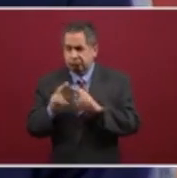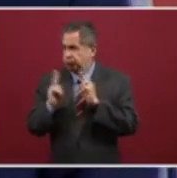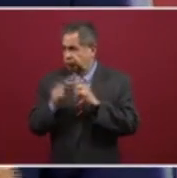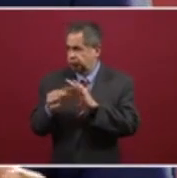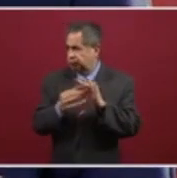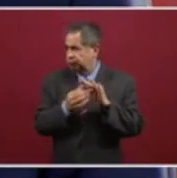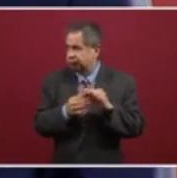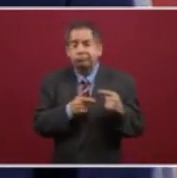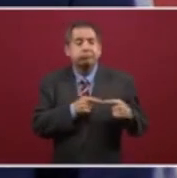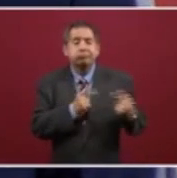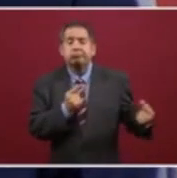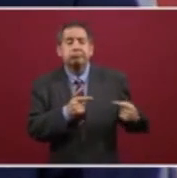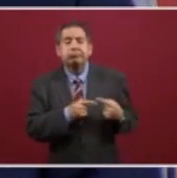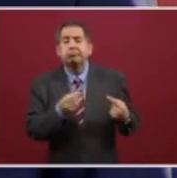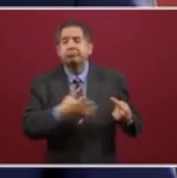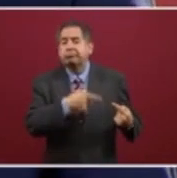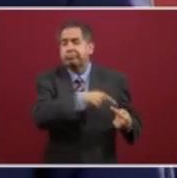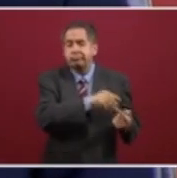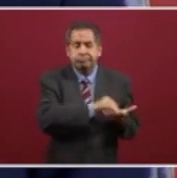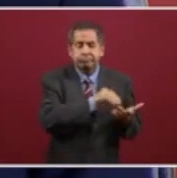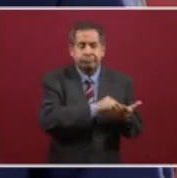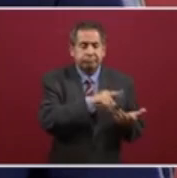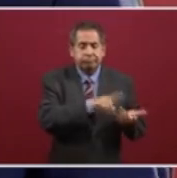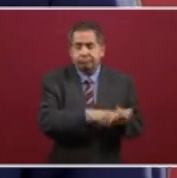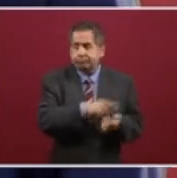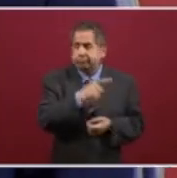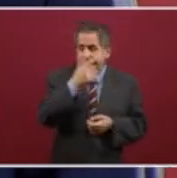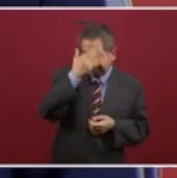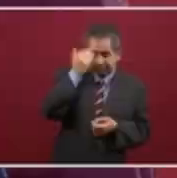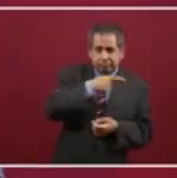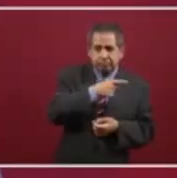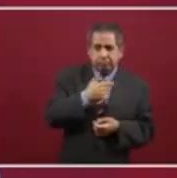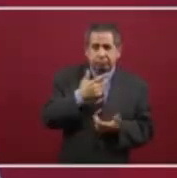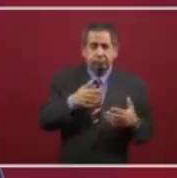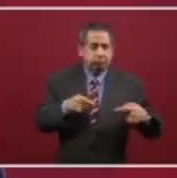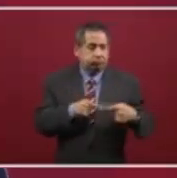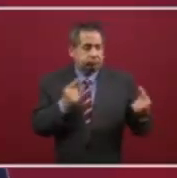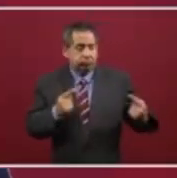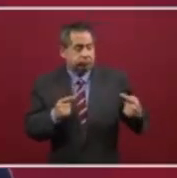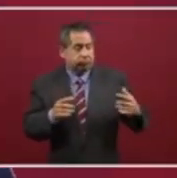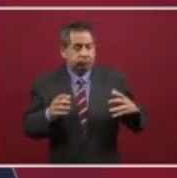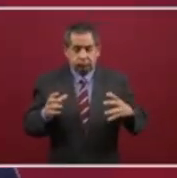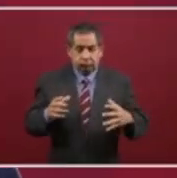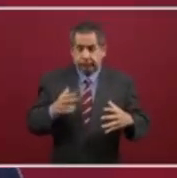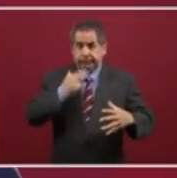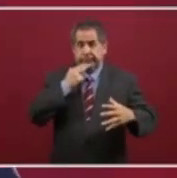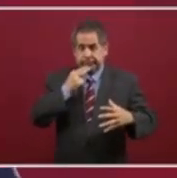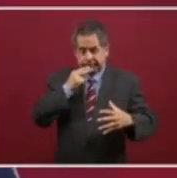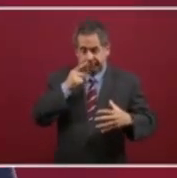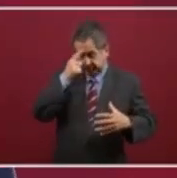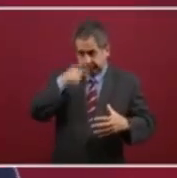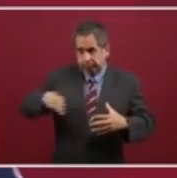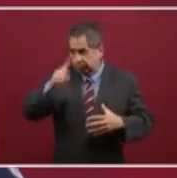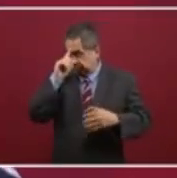que de manera consciente o inconsciente han ayudado a